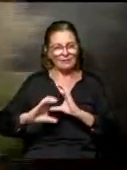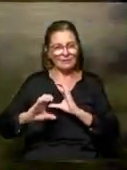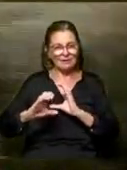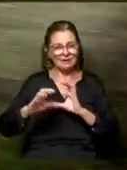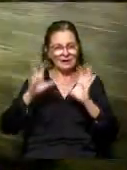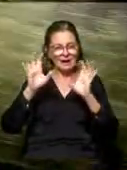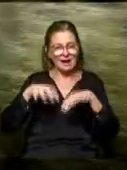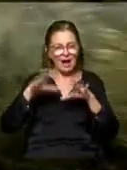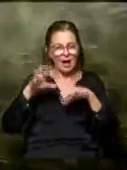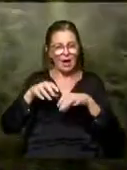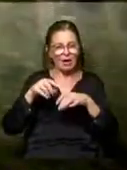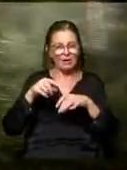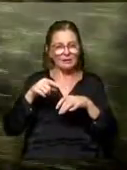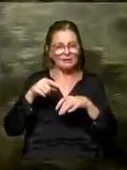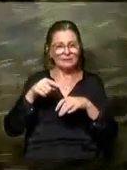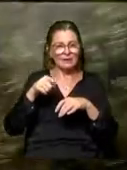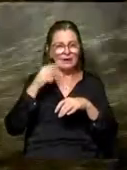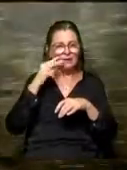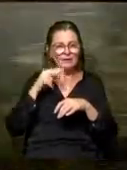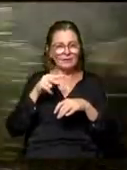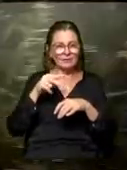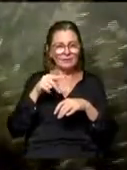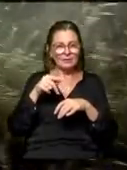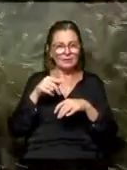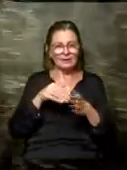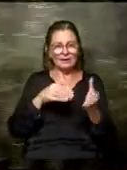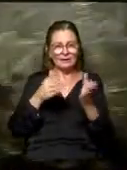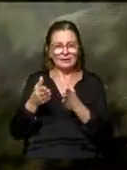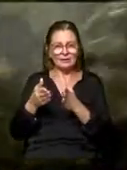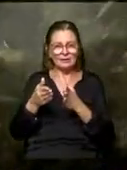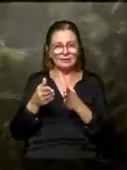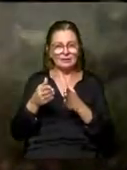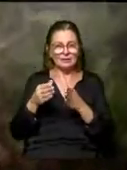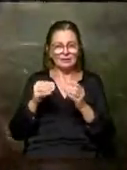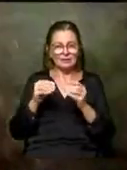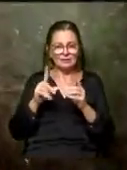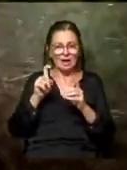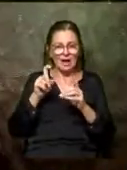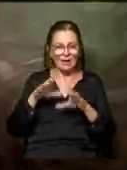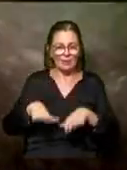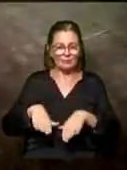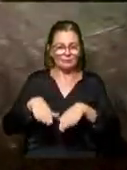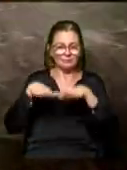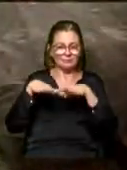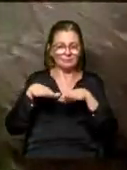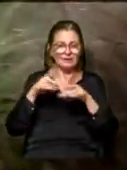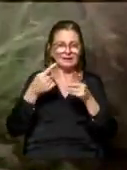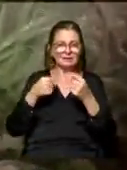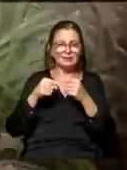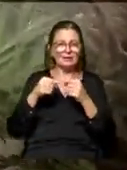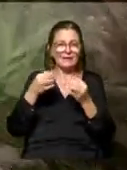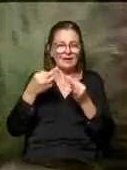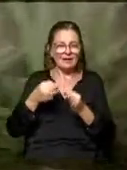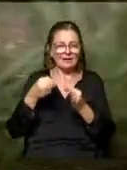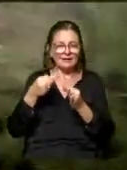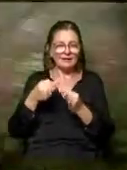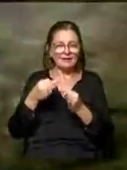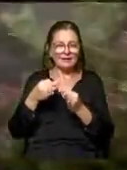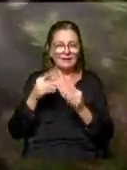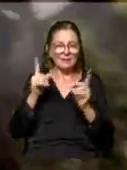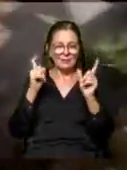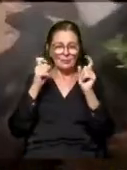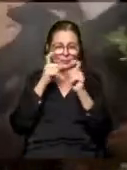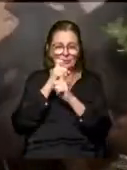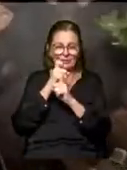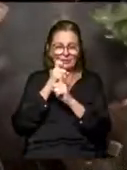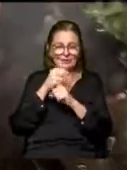agua desde allá para este lado, entonces queda todo inundable. Y sinceramente es muy difícil de